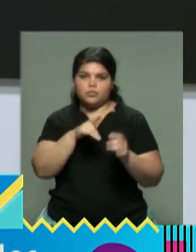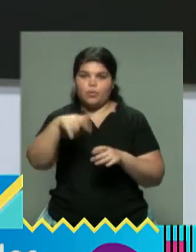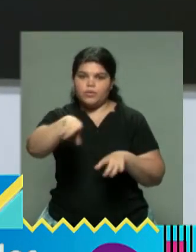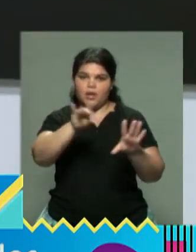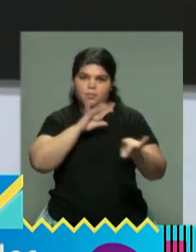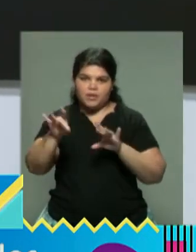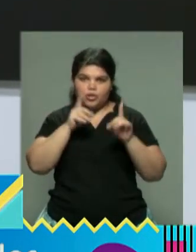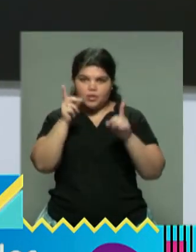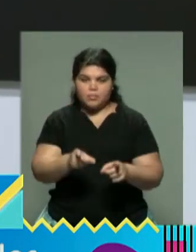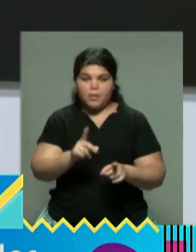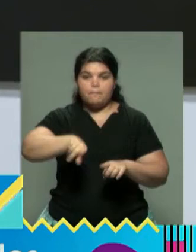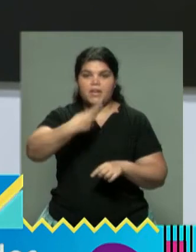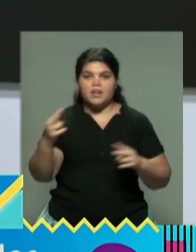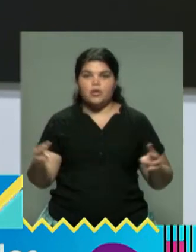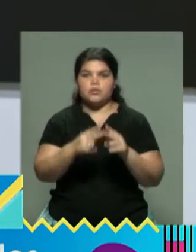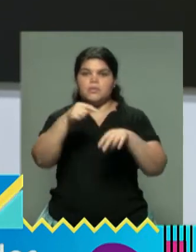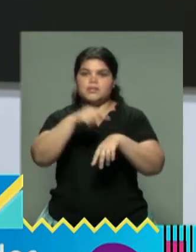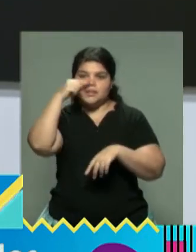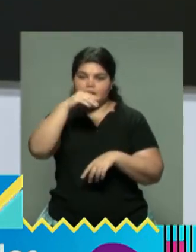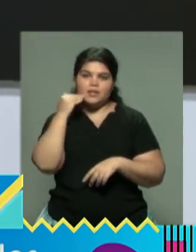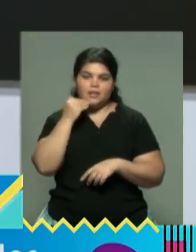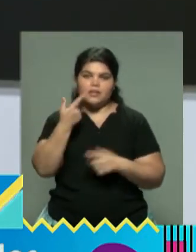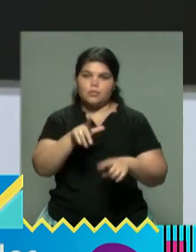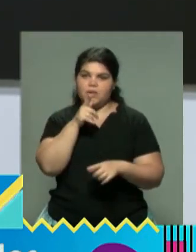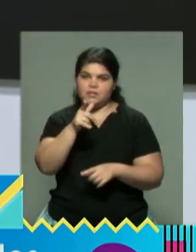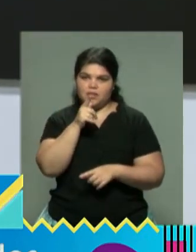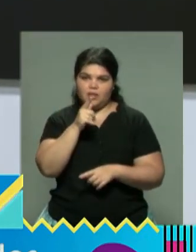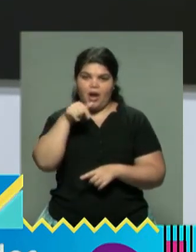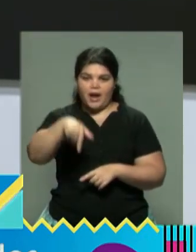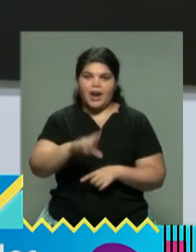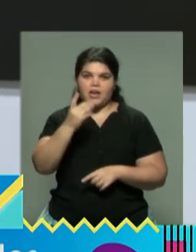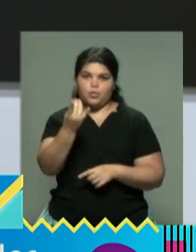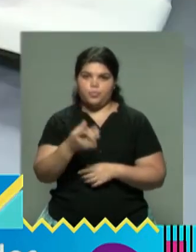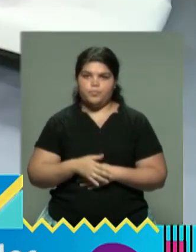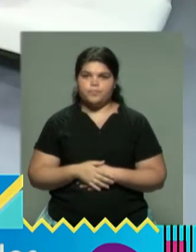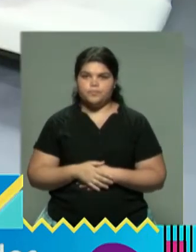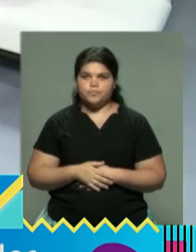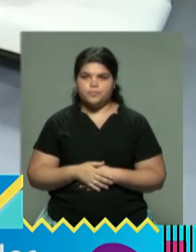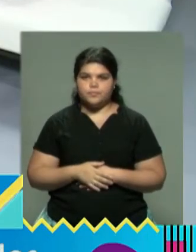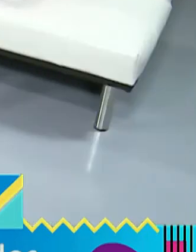invitados. Nos encontramos mañana a las 19 horas en un nuevo Distintos Parecidos aquí en Señal.